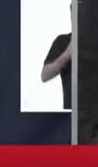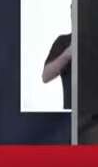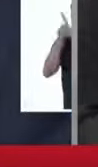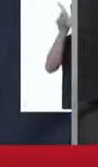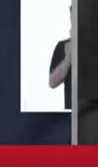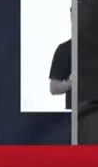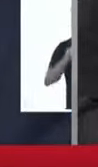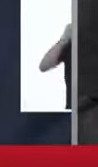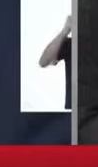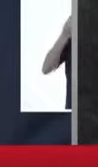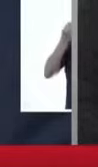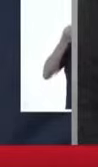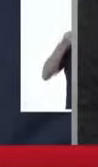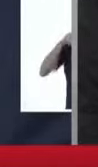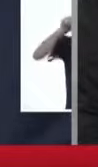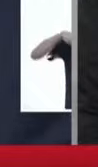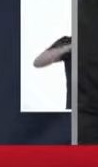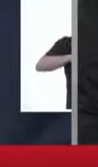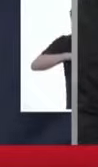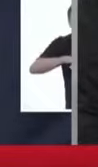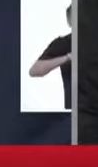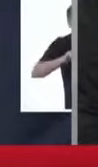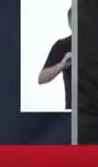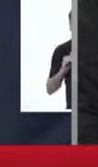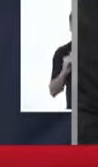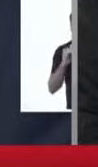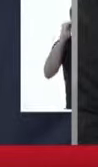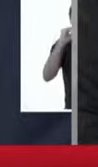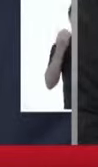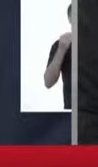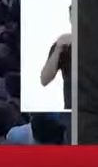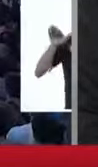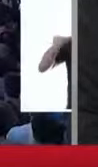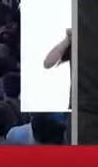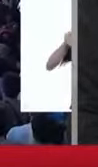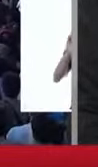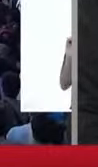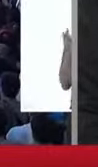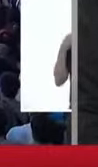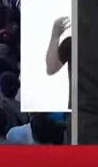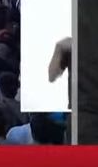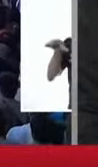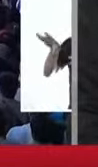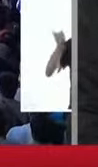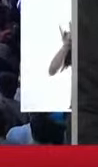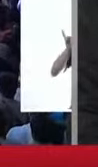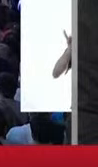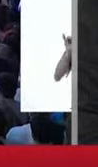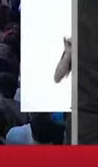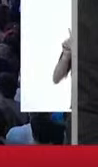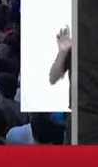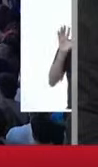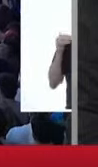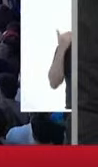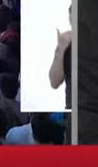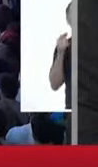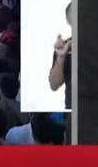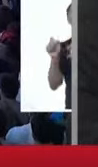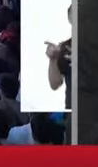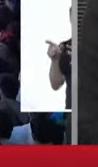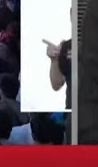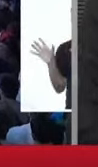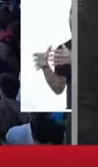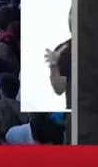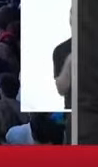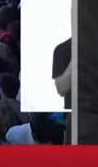tengo 43 años, hace varios años que estoy en esta actividad, nunca me había pasado recibir tantos mensajes de gente que no